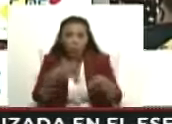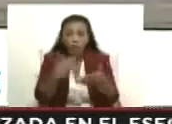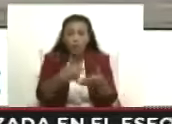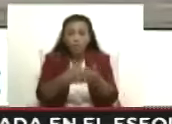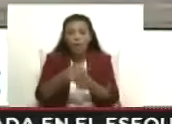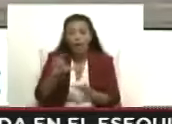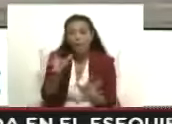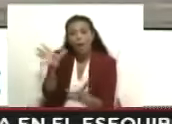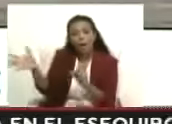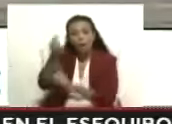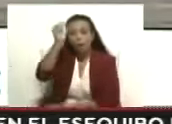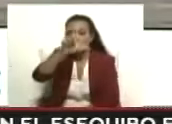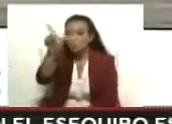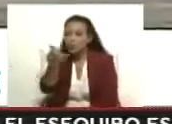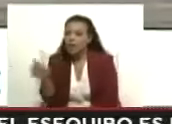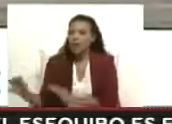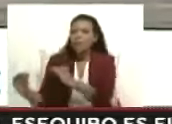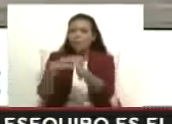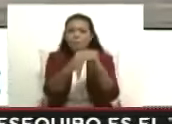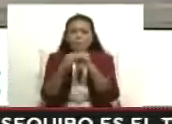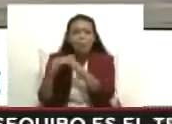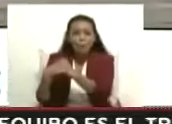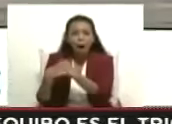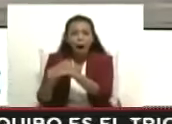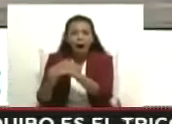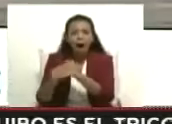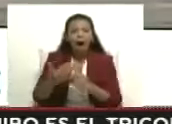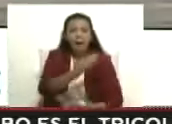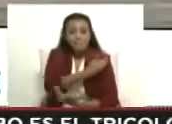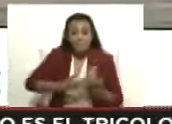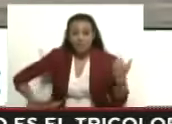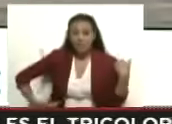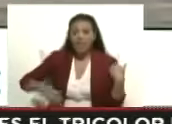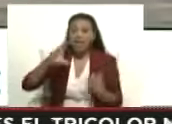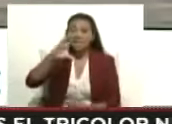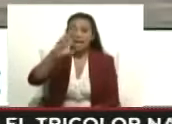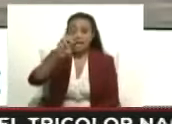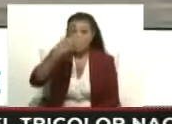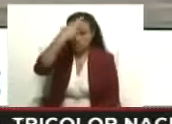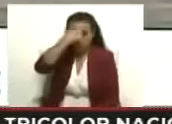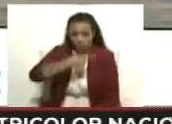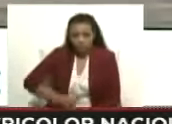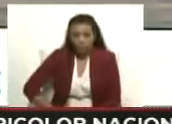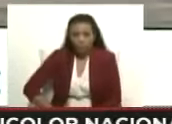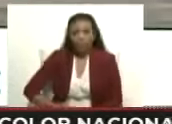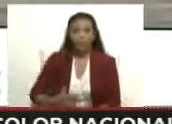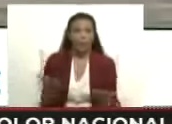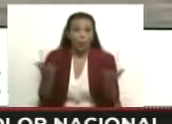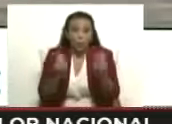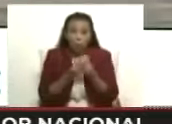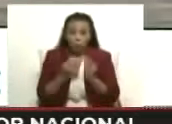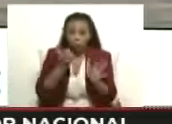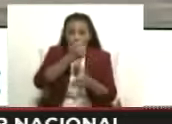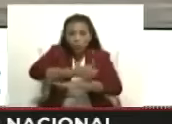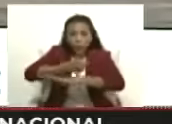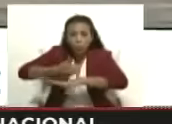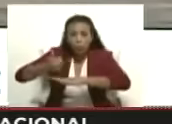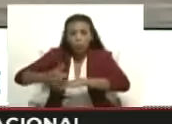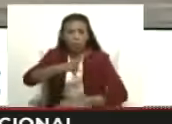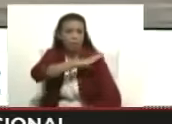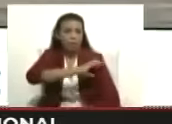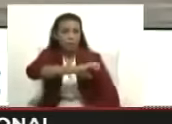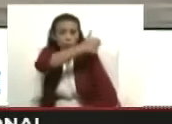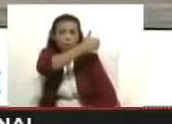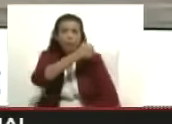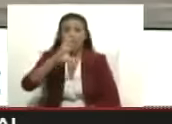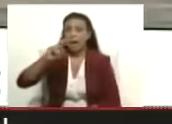el Esequibo. Por unanimidad, Elvis Amoroso, presidente del Consejo Nacional Electoral. Rector